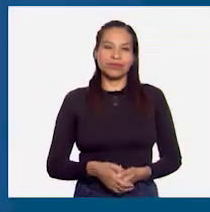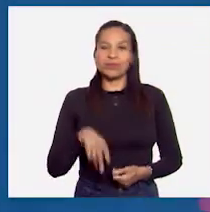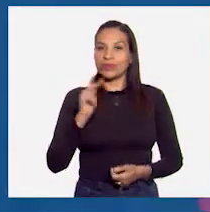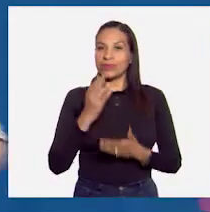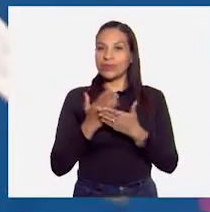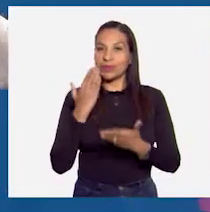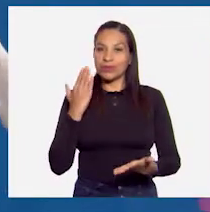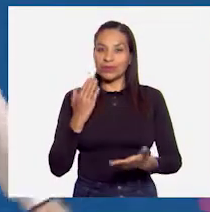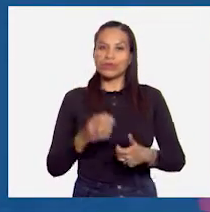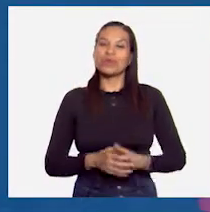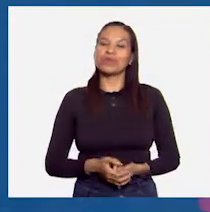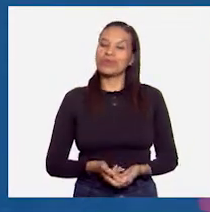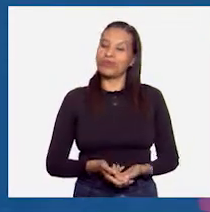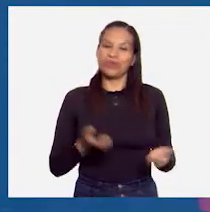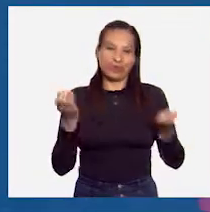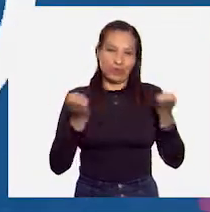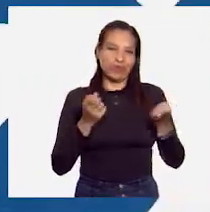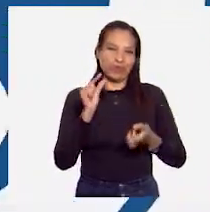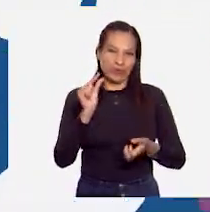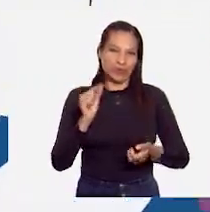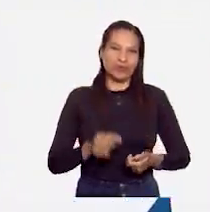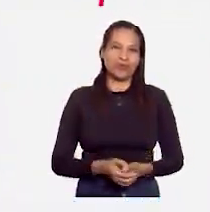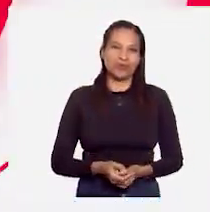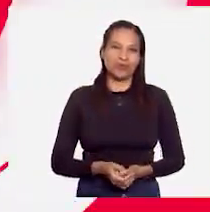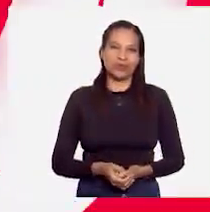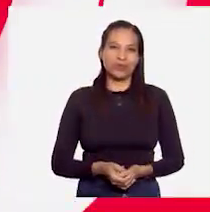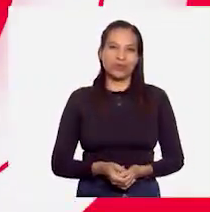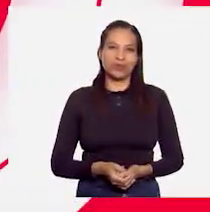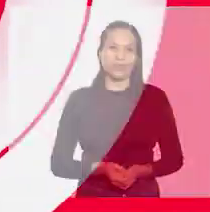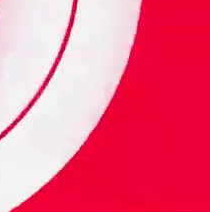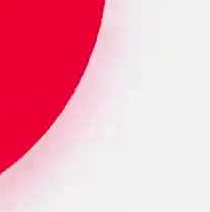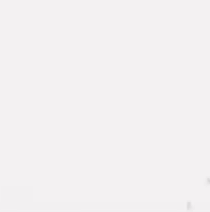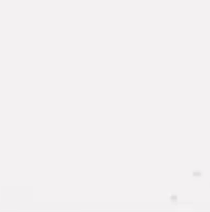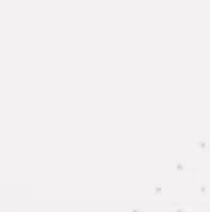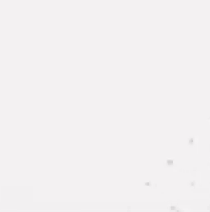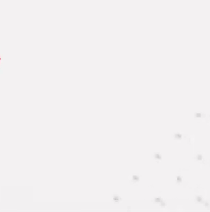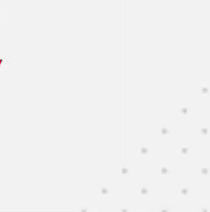Pero antes, a movernos un poco.